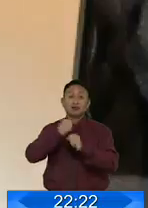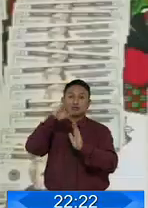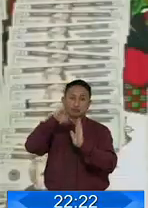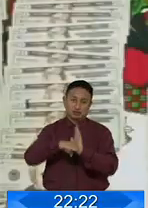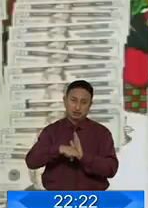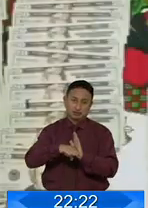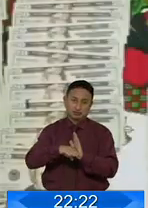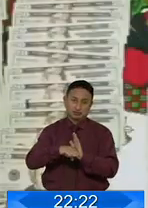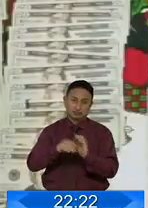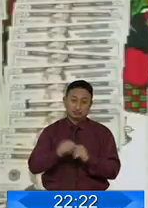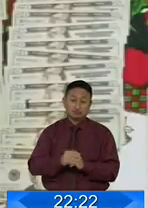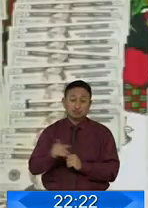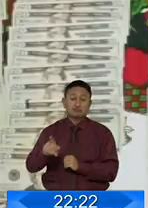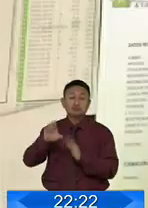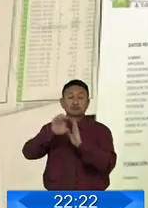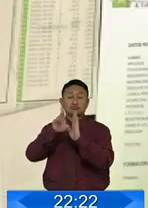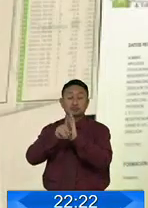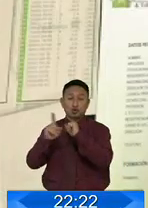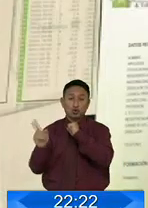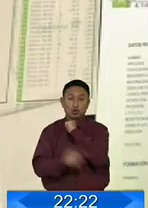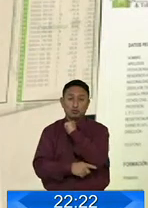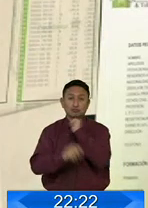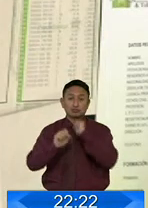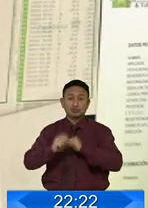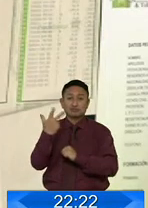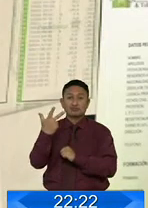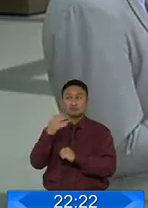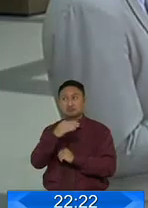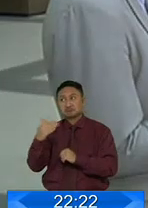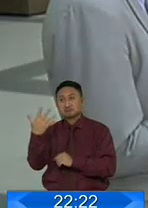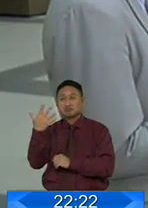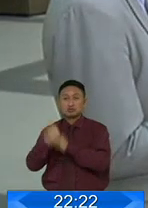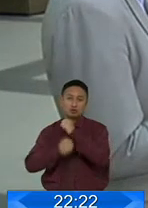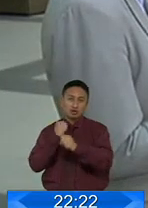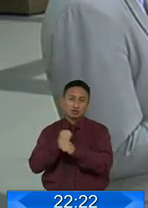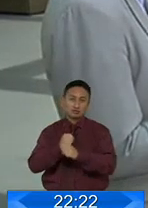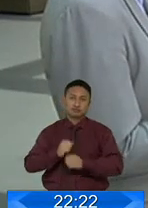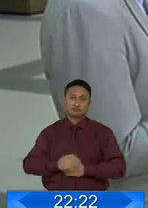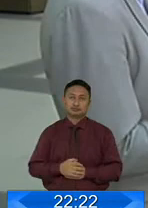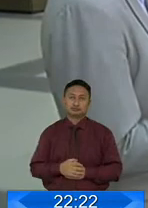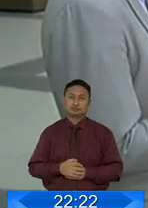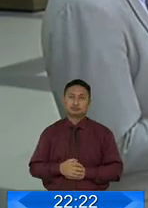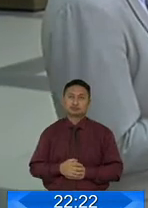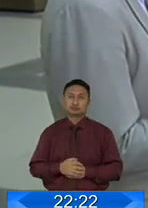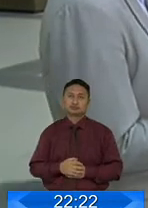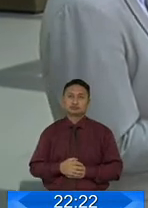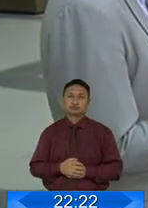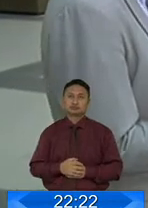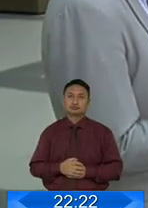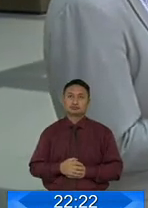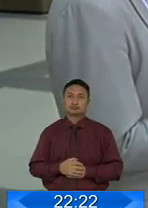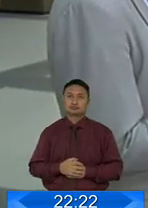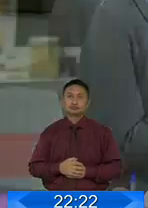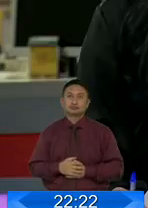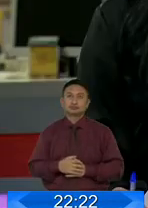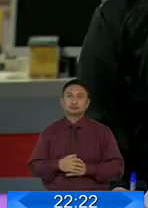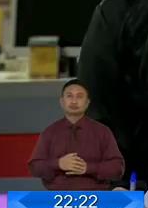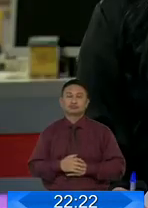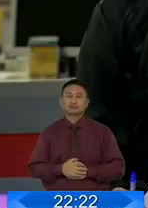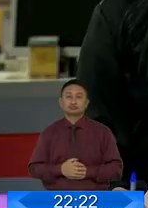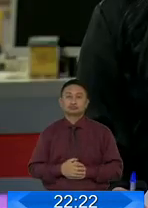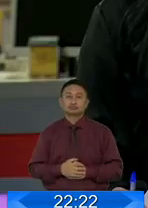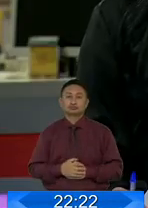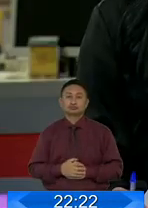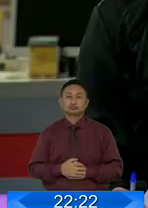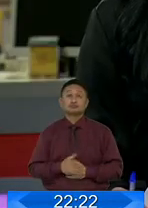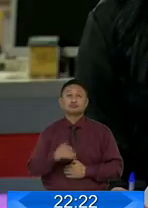pena, que según el COIP, es de 3 a 5 años, informó Jorge Escobar.